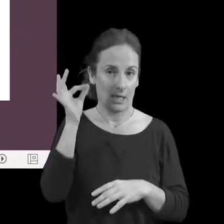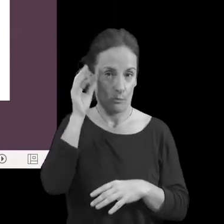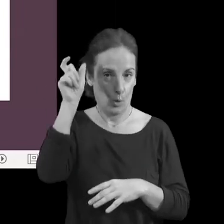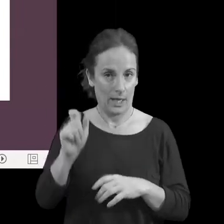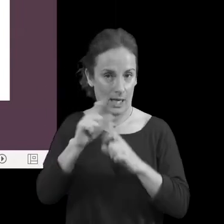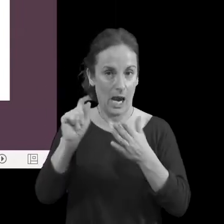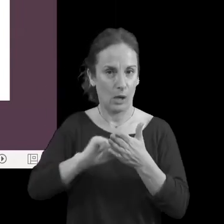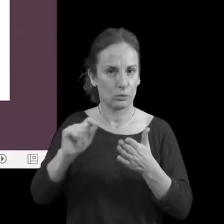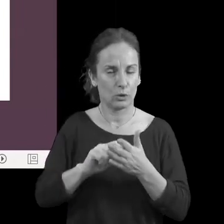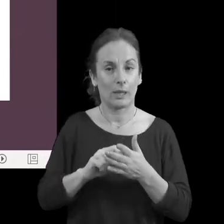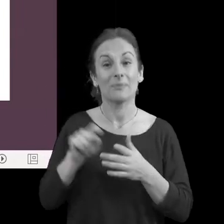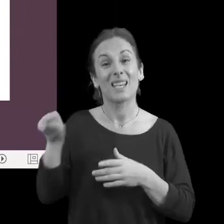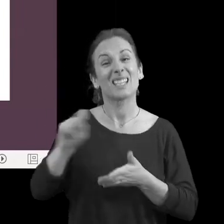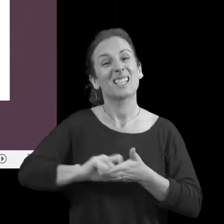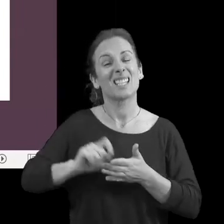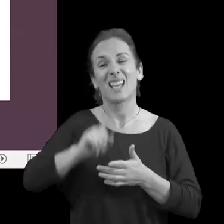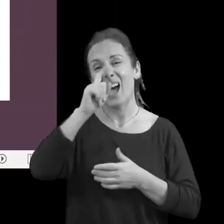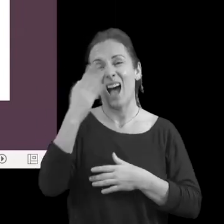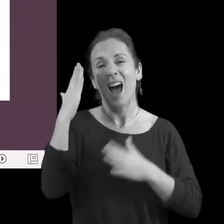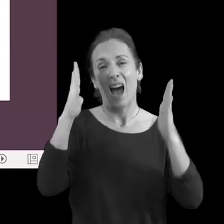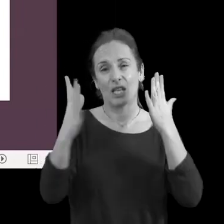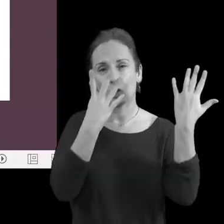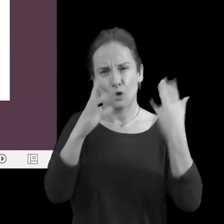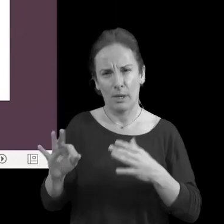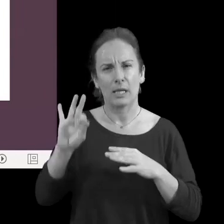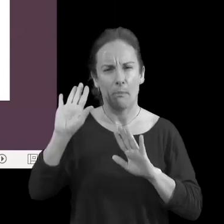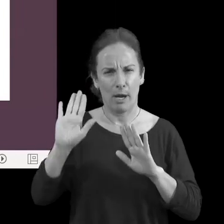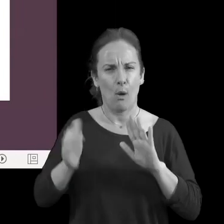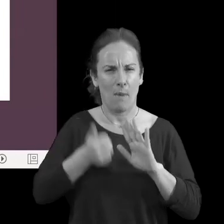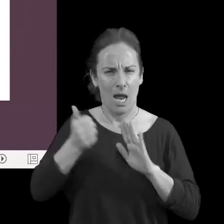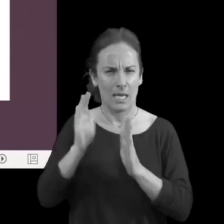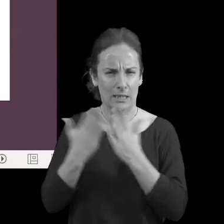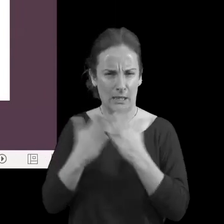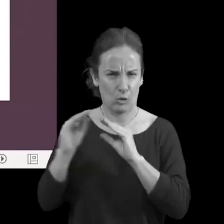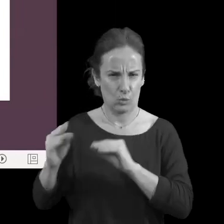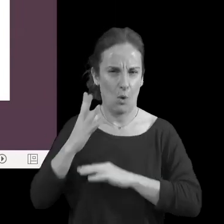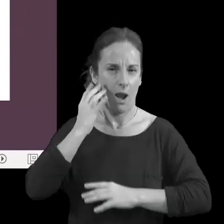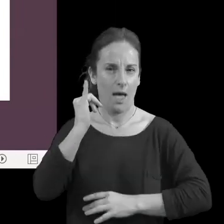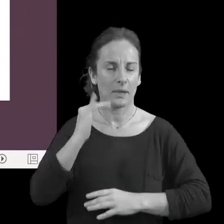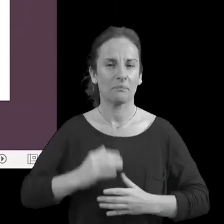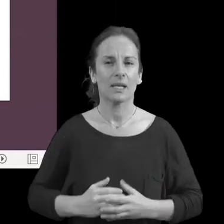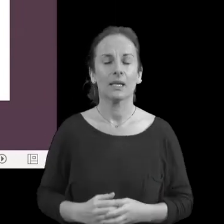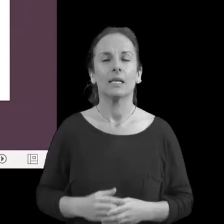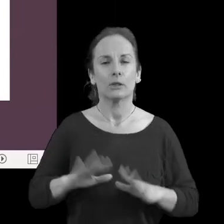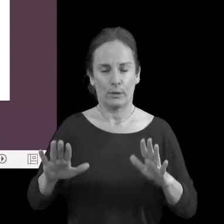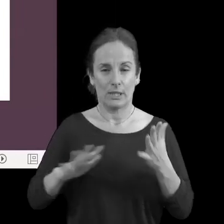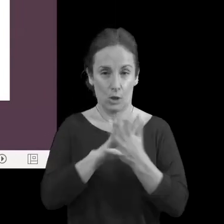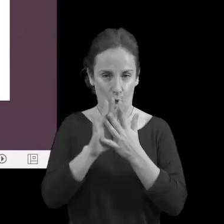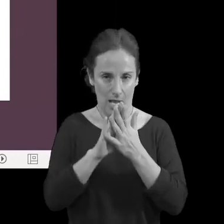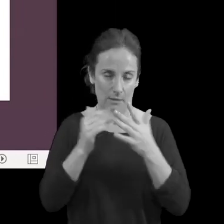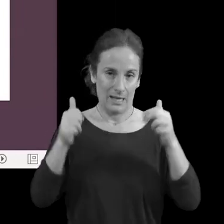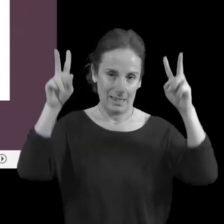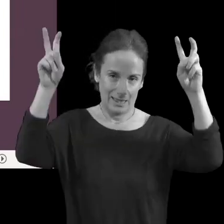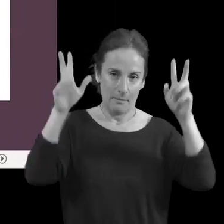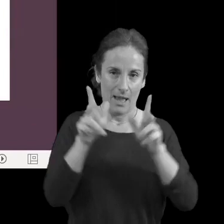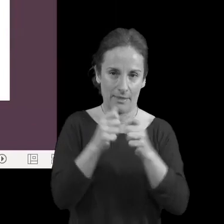año 90, ¿no? Y bueno, antes de empezar a hablar de un poquito sobre el armario, a vueltas